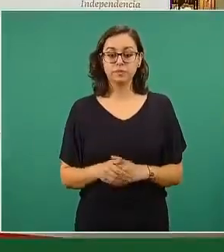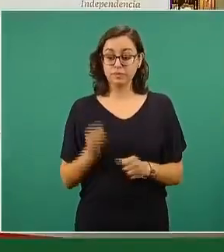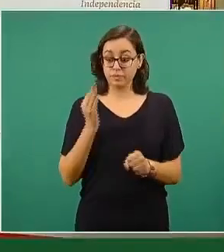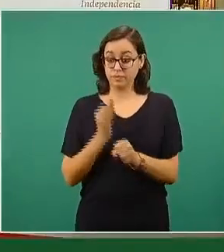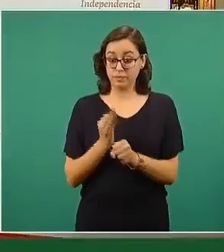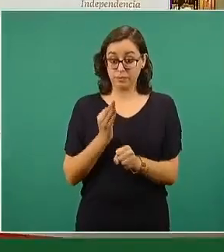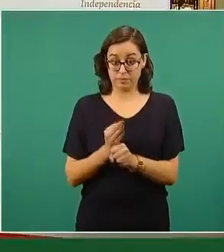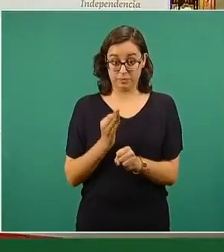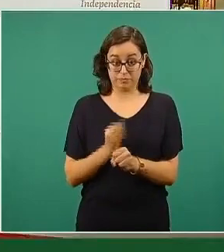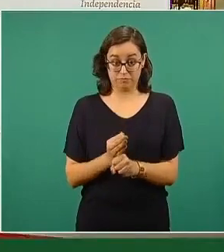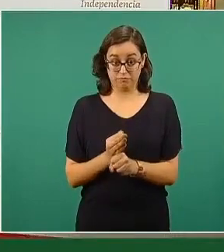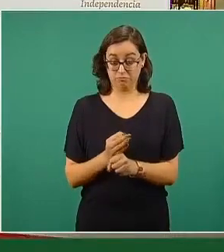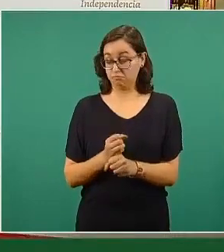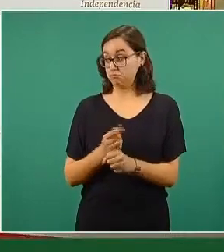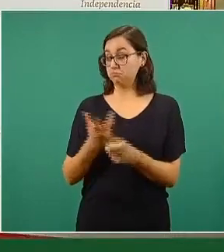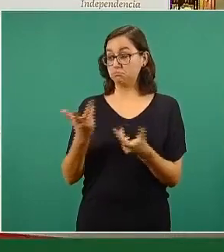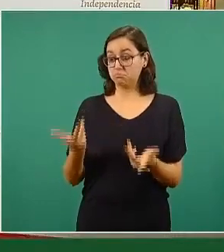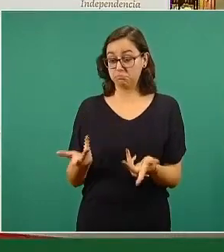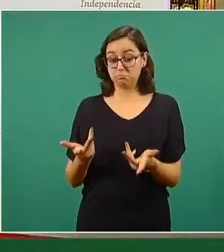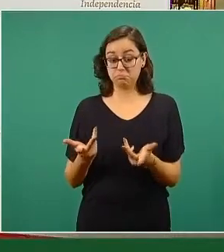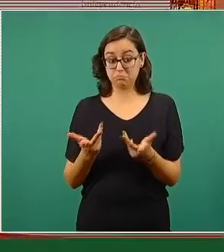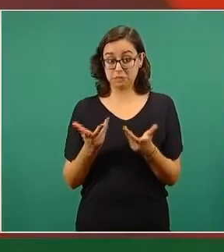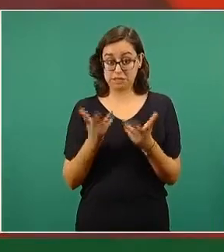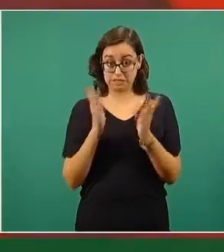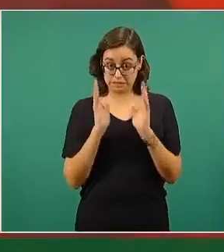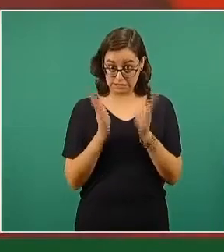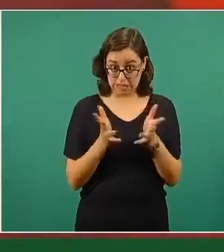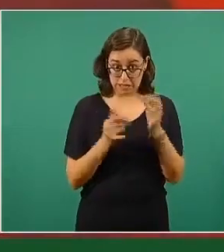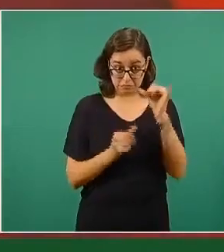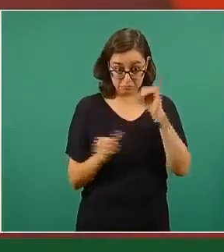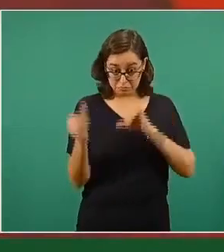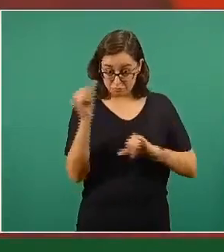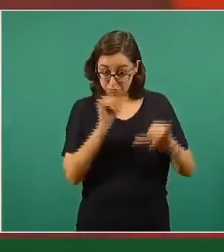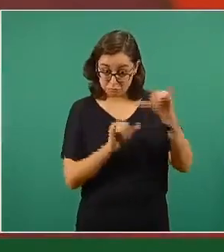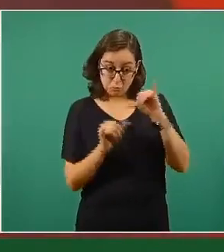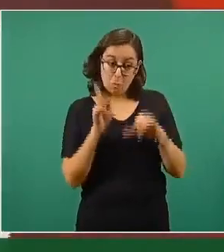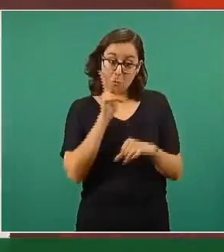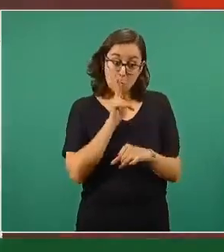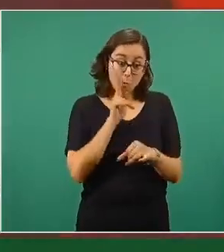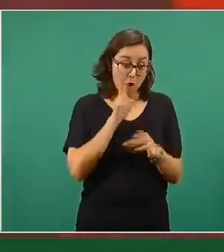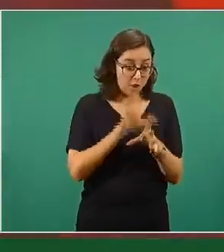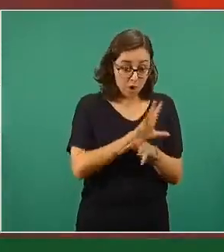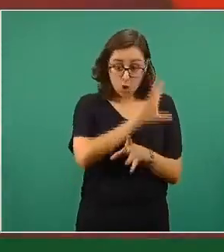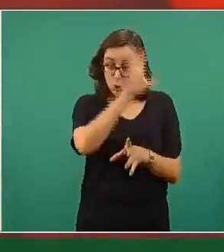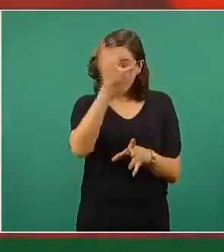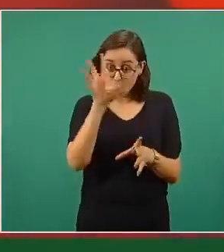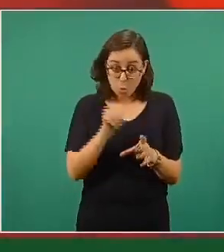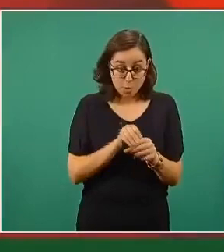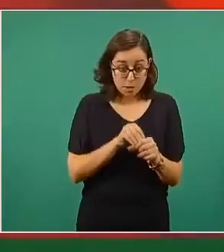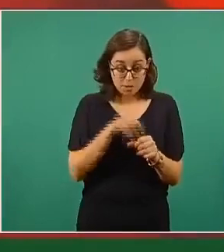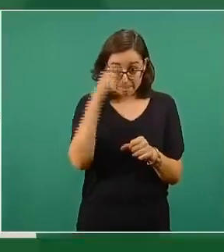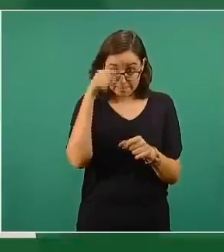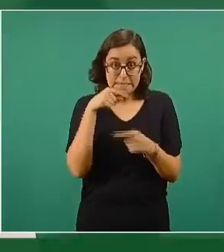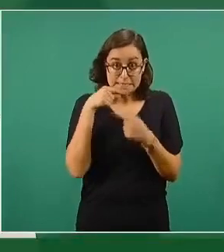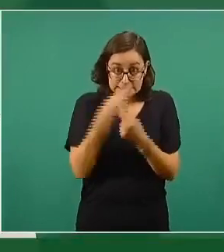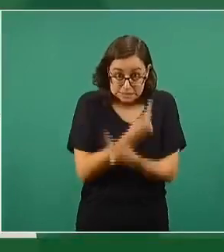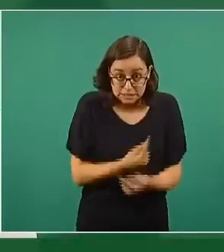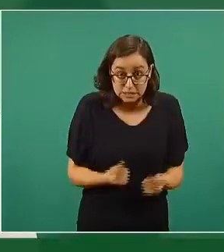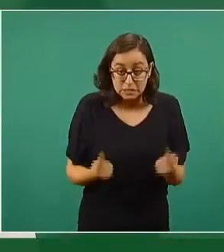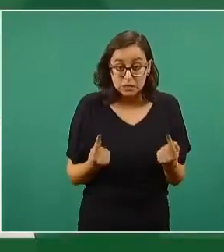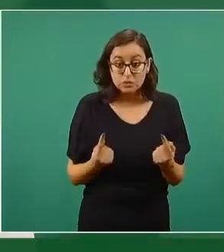ahora, no existe pruebas científicas completas sobre cómo se va